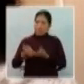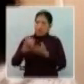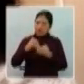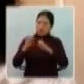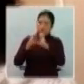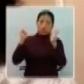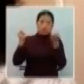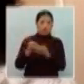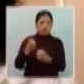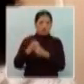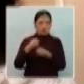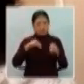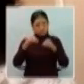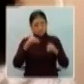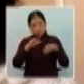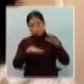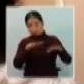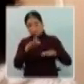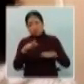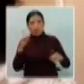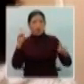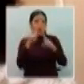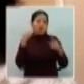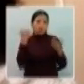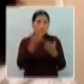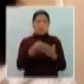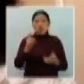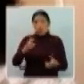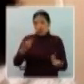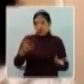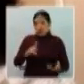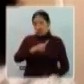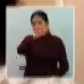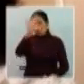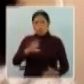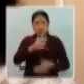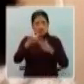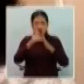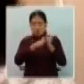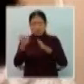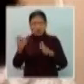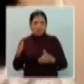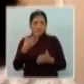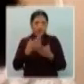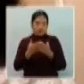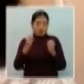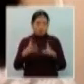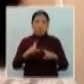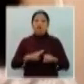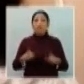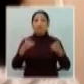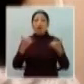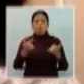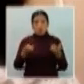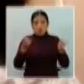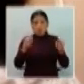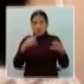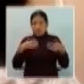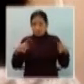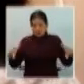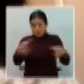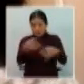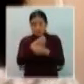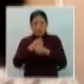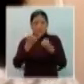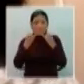poder cubrir todo el territorio nacional, eso por un lado. ¿Y qué viene después con este procesamiento de datos